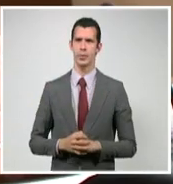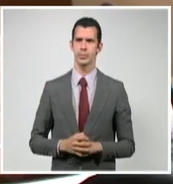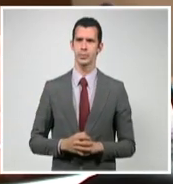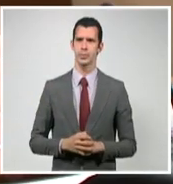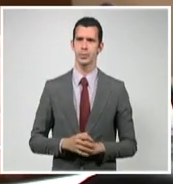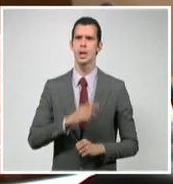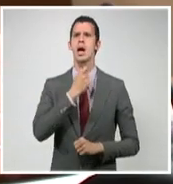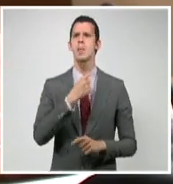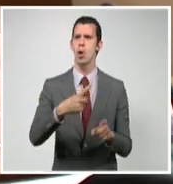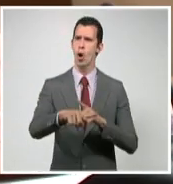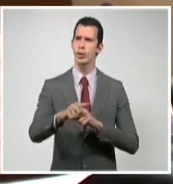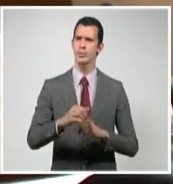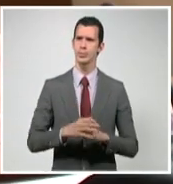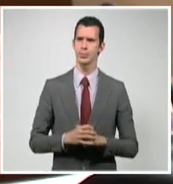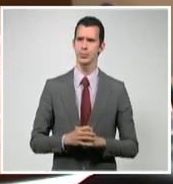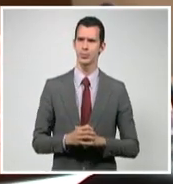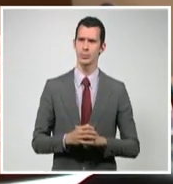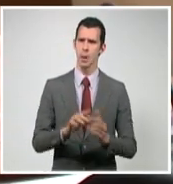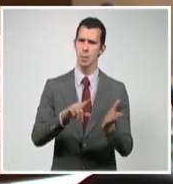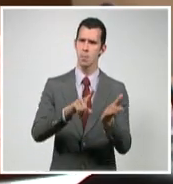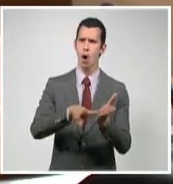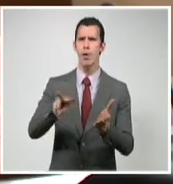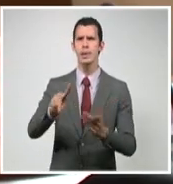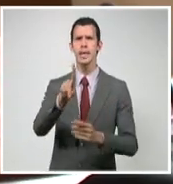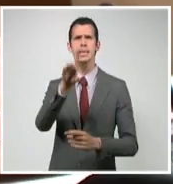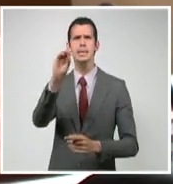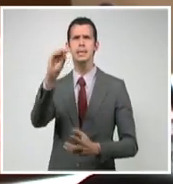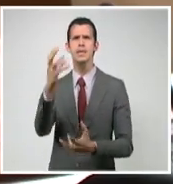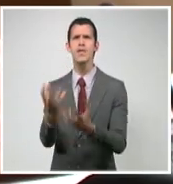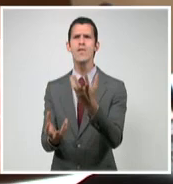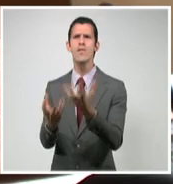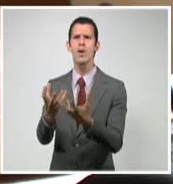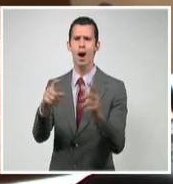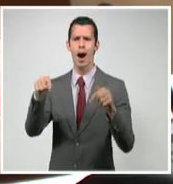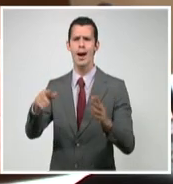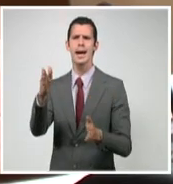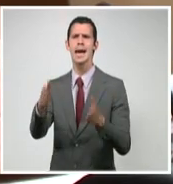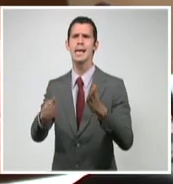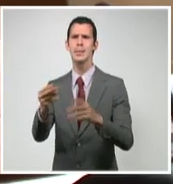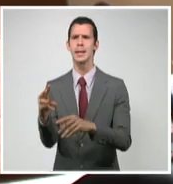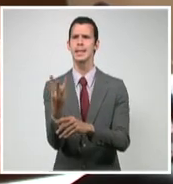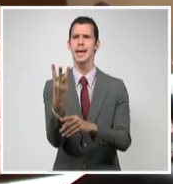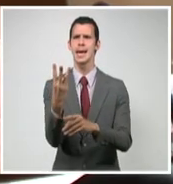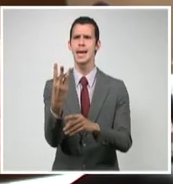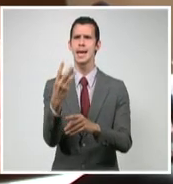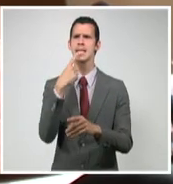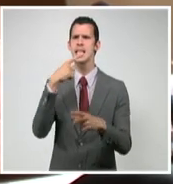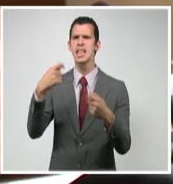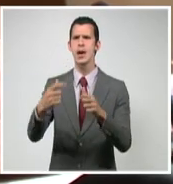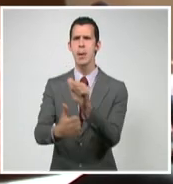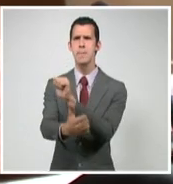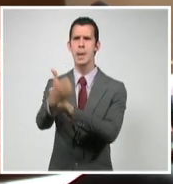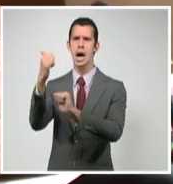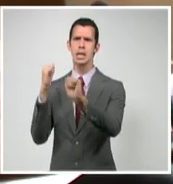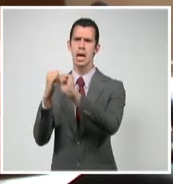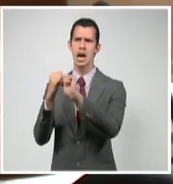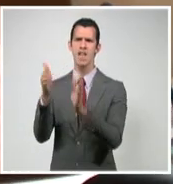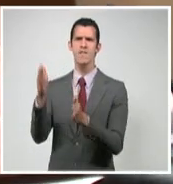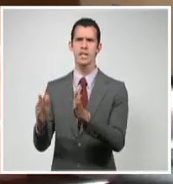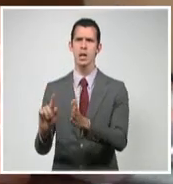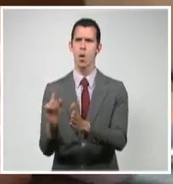encuentra en la fase 3 de la etapa de recuperación pasar la provincia a fase 1 de la etapa de recuperación